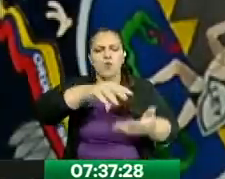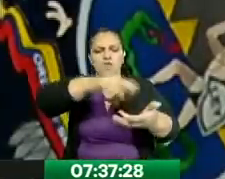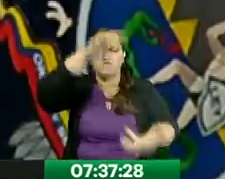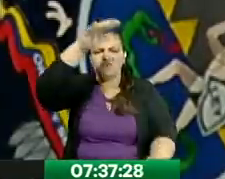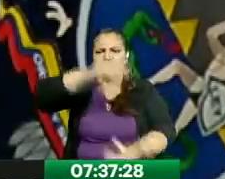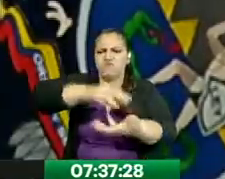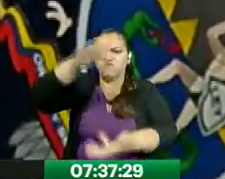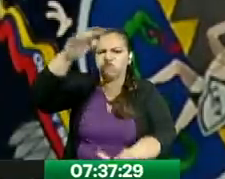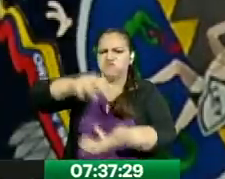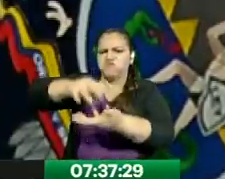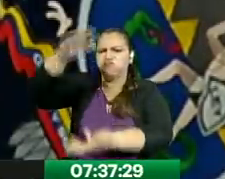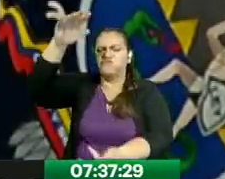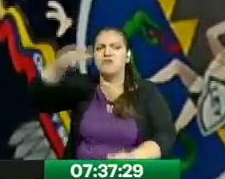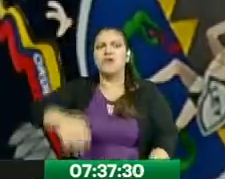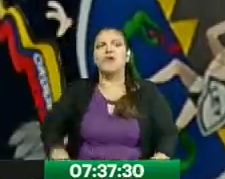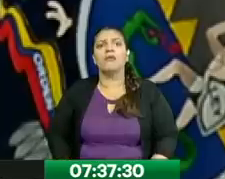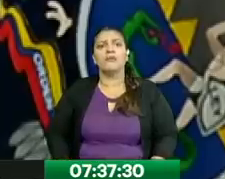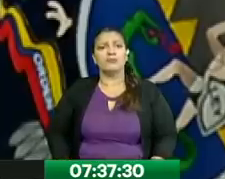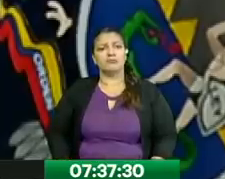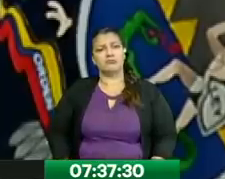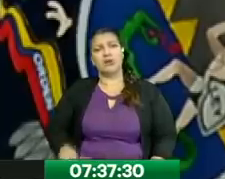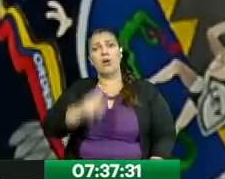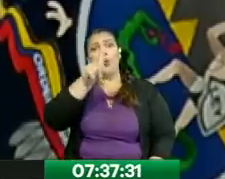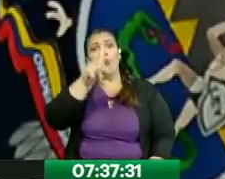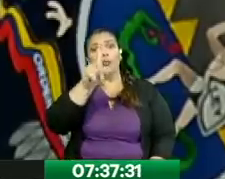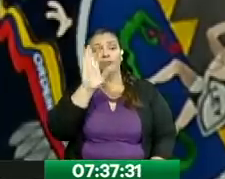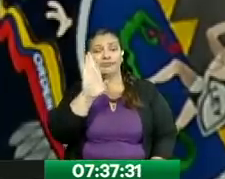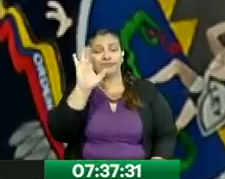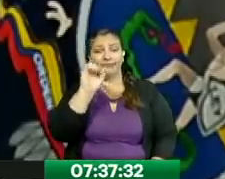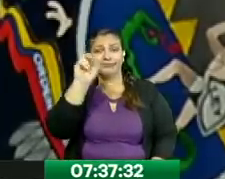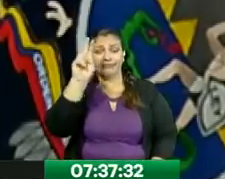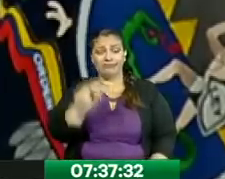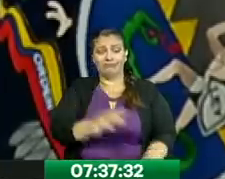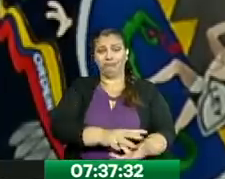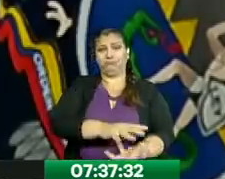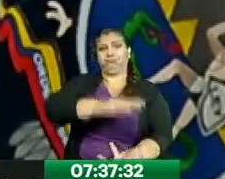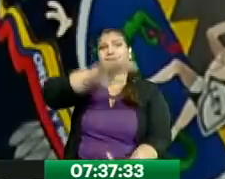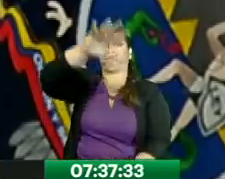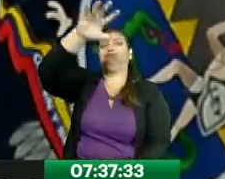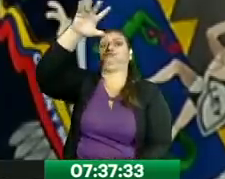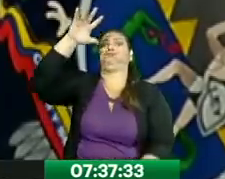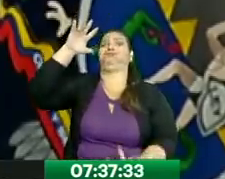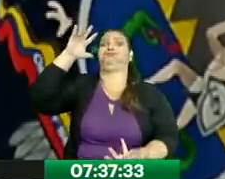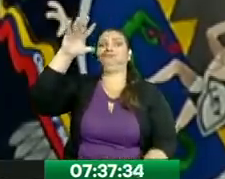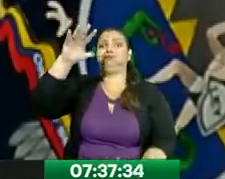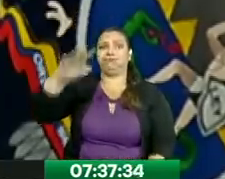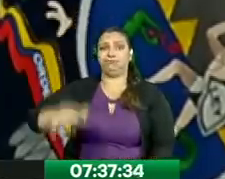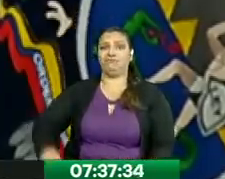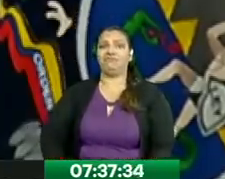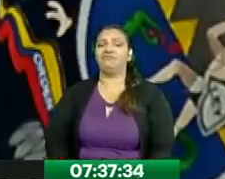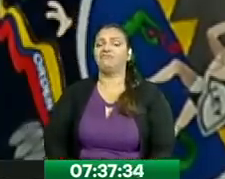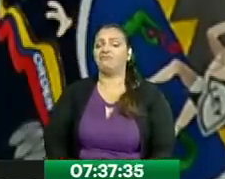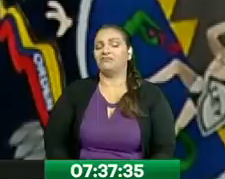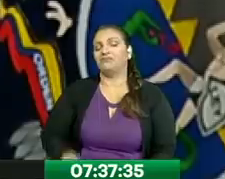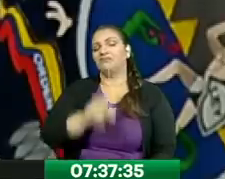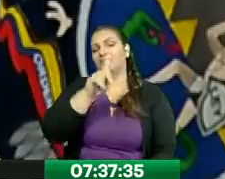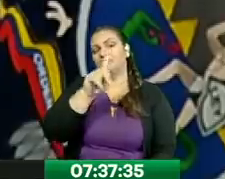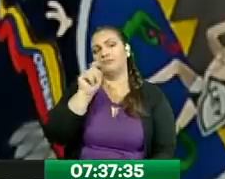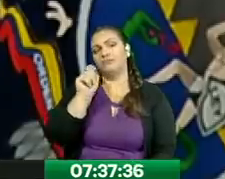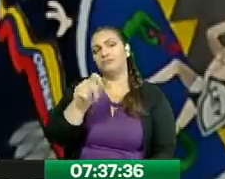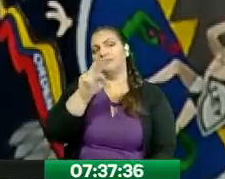340 kilogramos obviamente con una envoltura estimamos que el peso neto será de 1.200